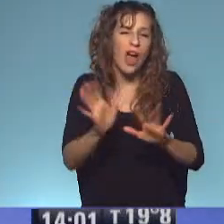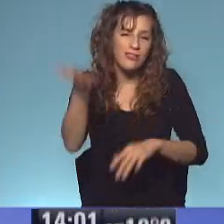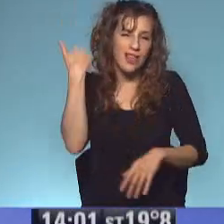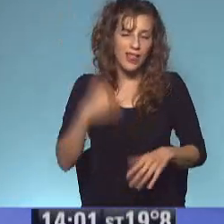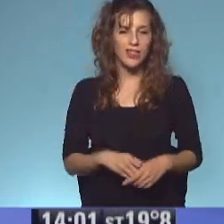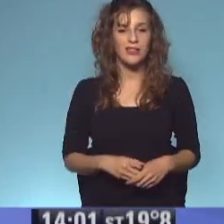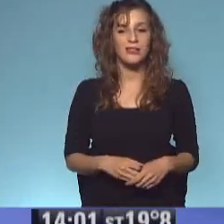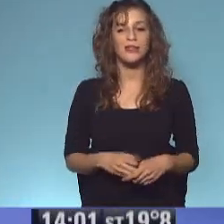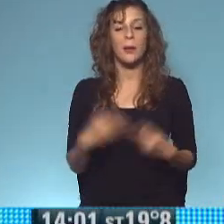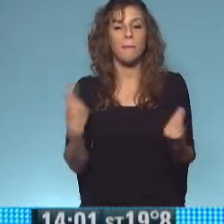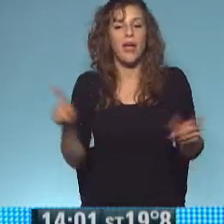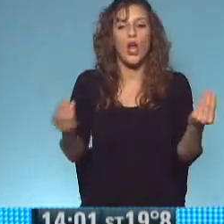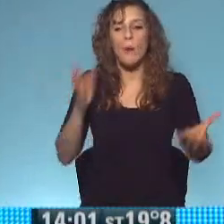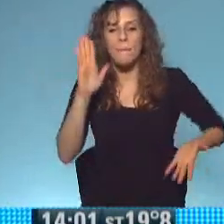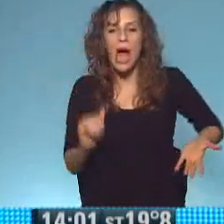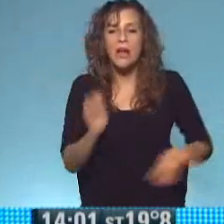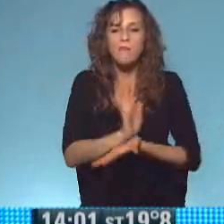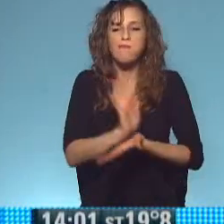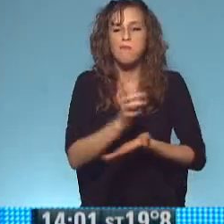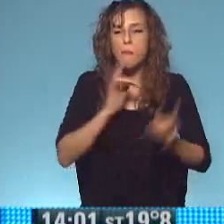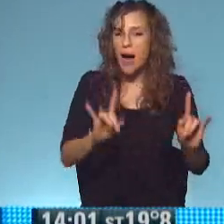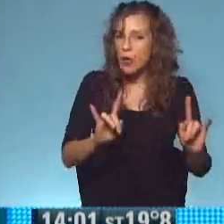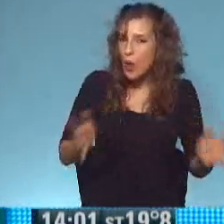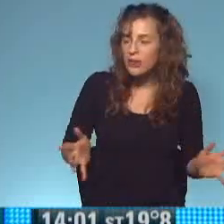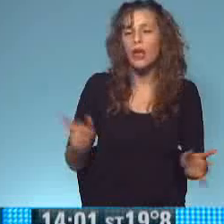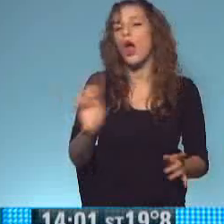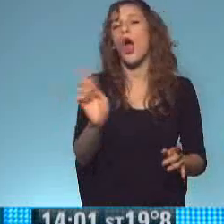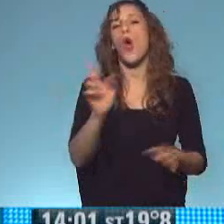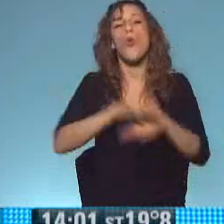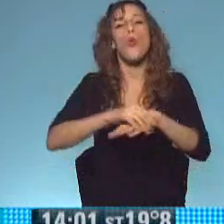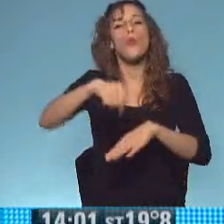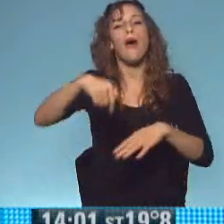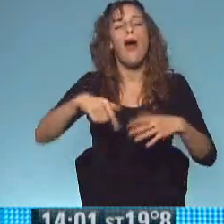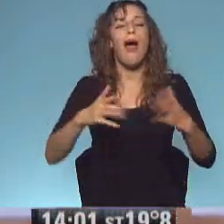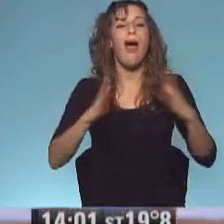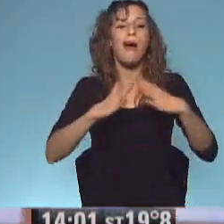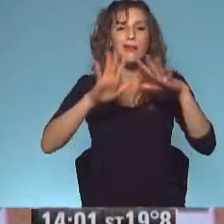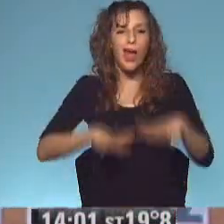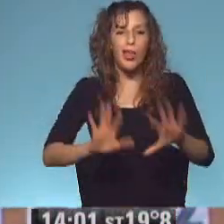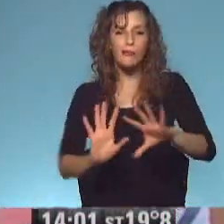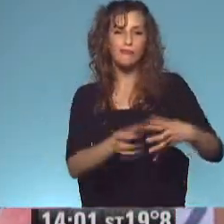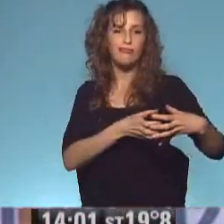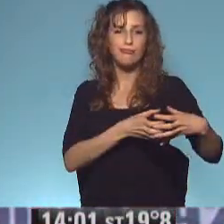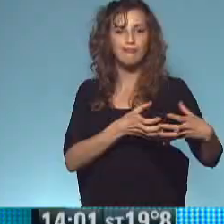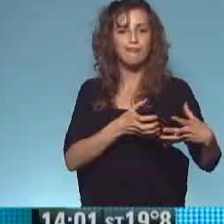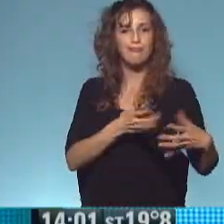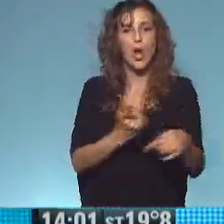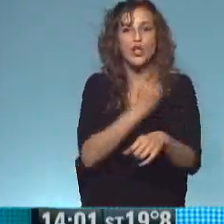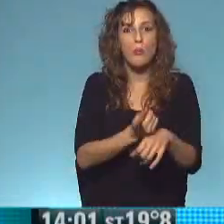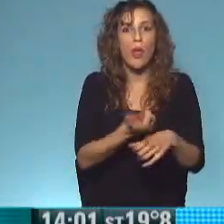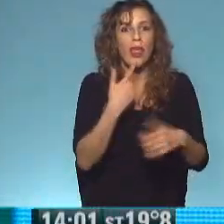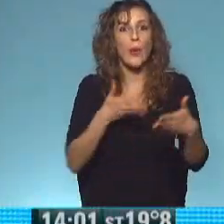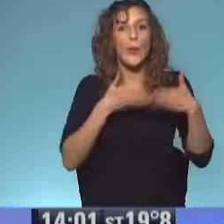qué? ¿Porque martes, por mala suerte? No, no, porque imagínate que estamos en cuarentena por el coronavirus. No podés salir a un barco, menos